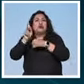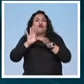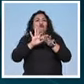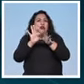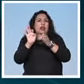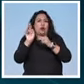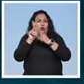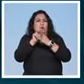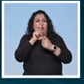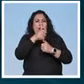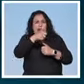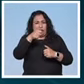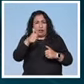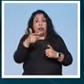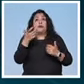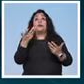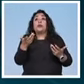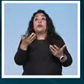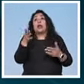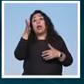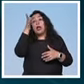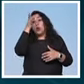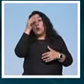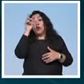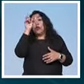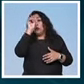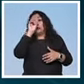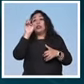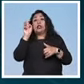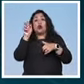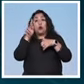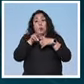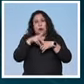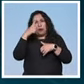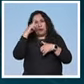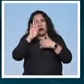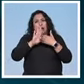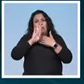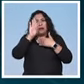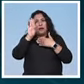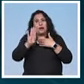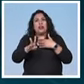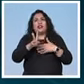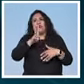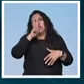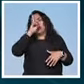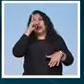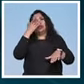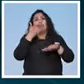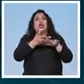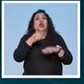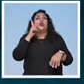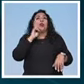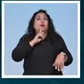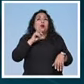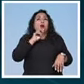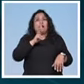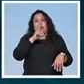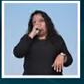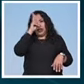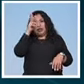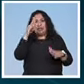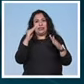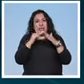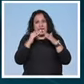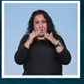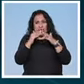Unión Europea. Es el Convenio del Consejo de Europa para prevenir y combatir la violencia contra las mujeres y la violencia